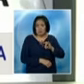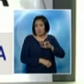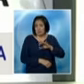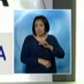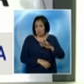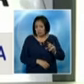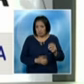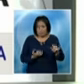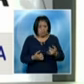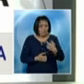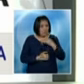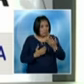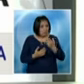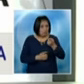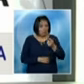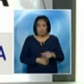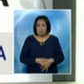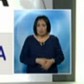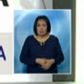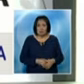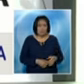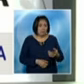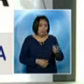en este momento, vamos a escucharlo.